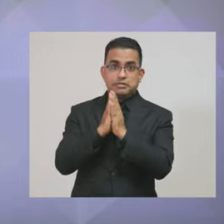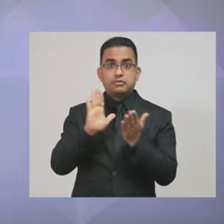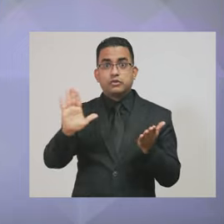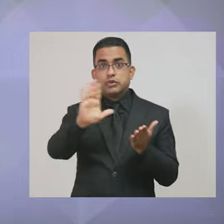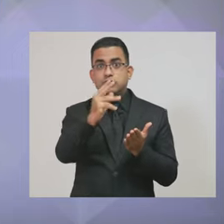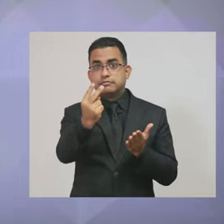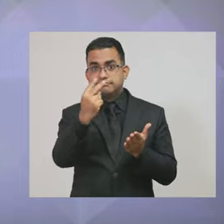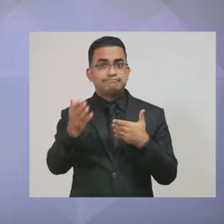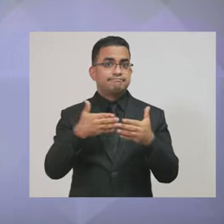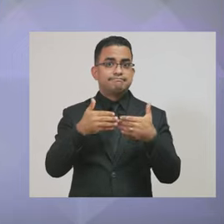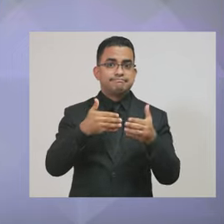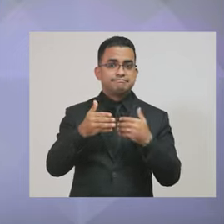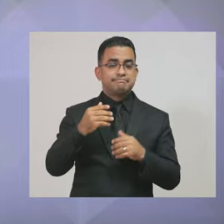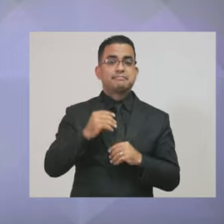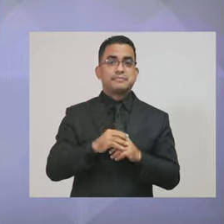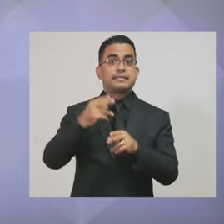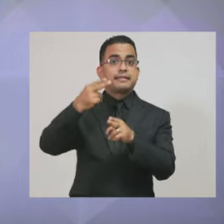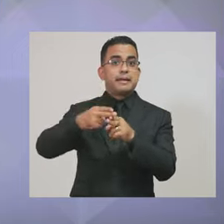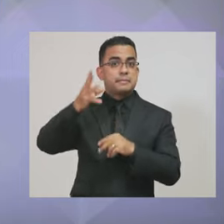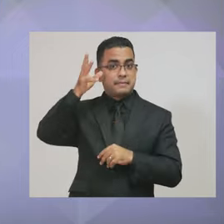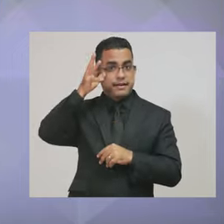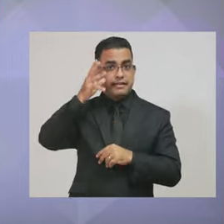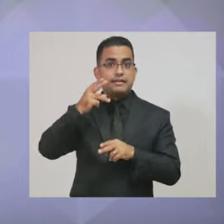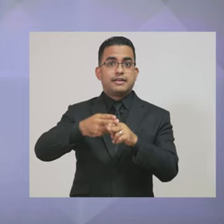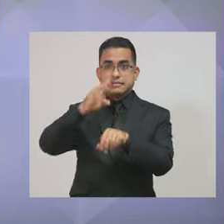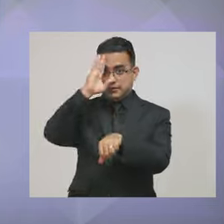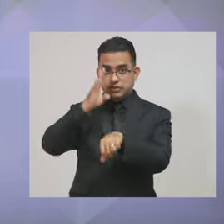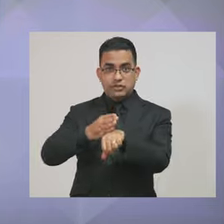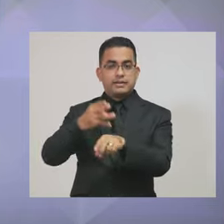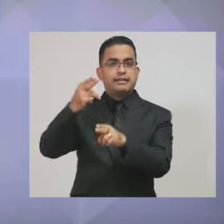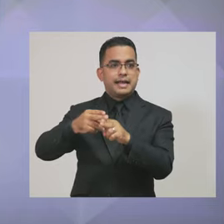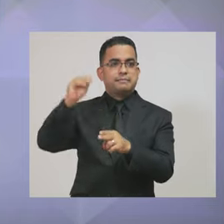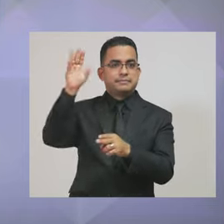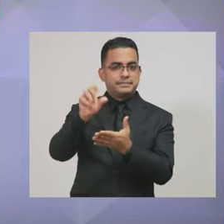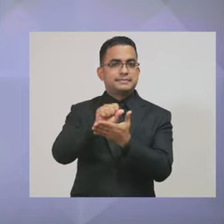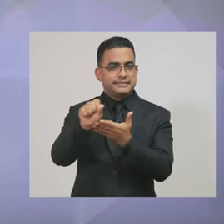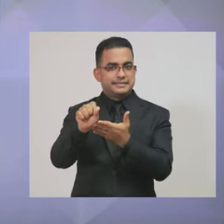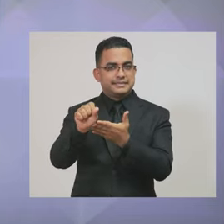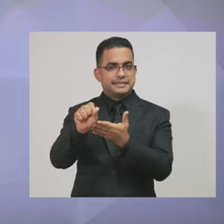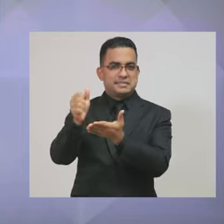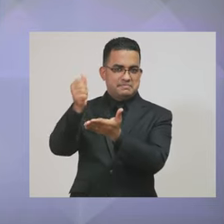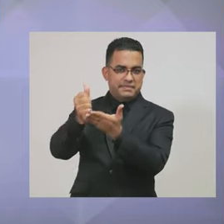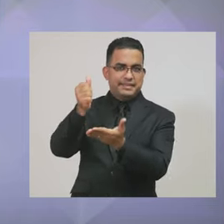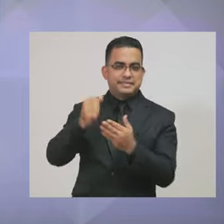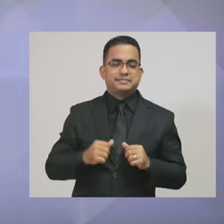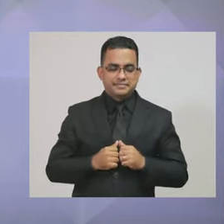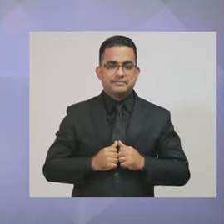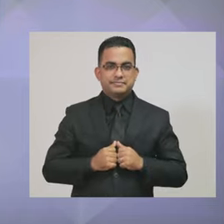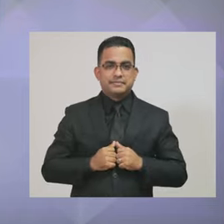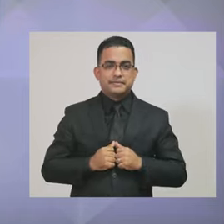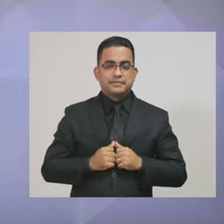desde donde estén en este momento en el nombre del padre y del hijo y del espíritu santo